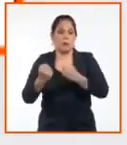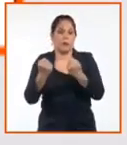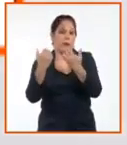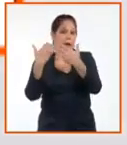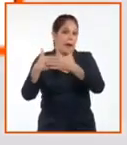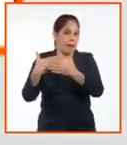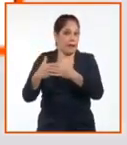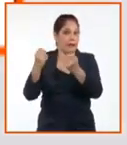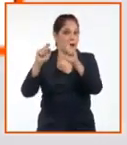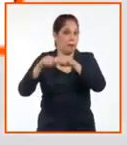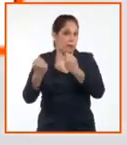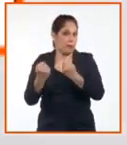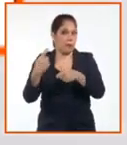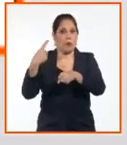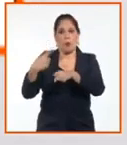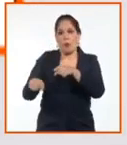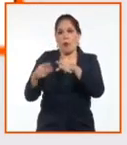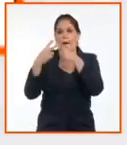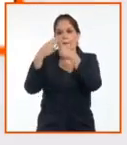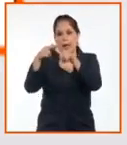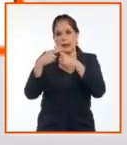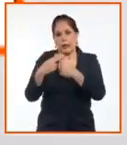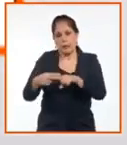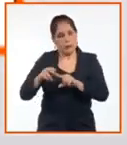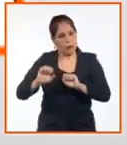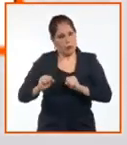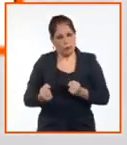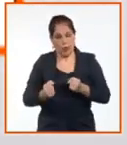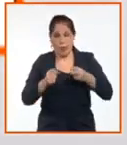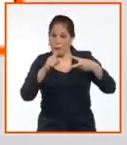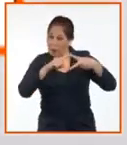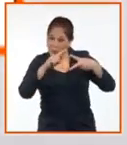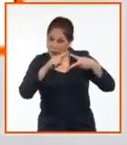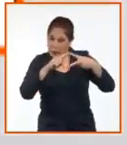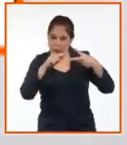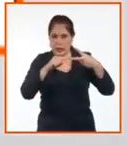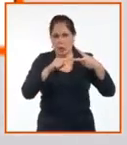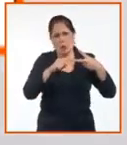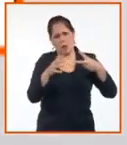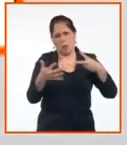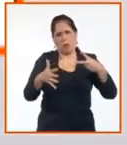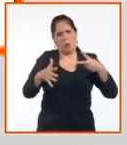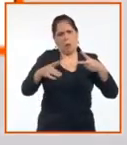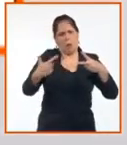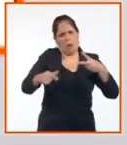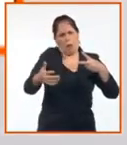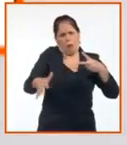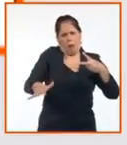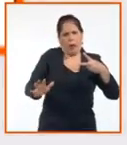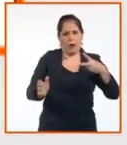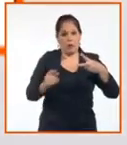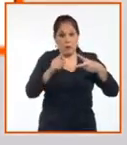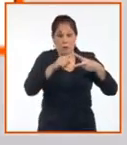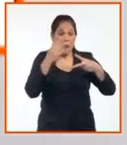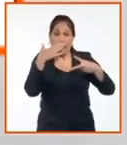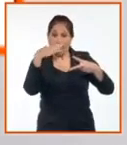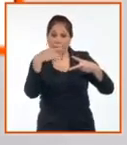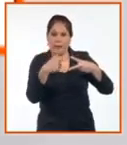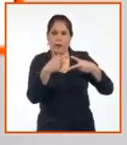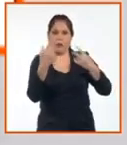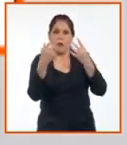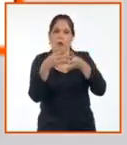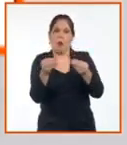momento o por mantenimientos que hay que hacer pero esa segunda causa es minoritaria al lado del gran problema de la